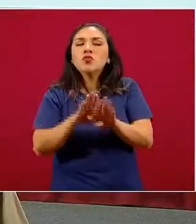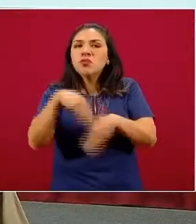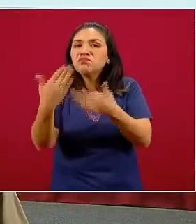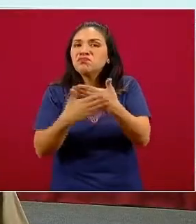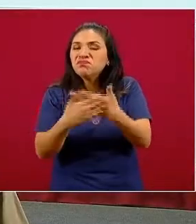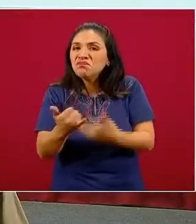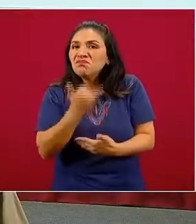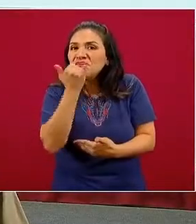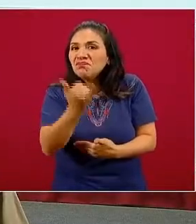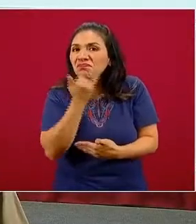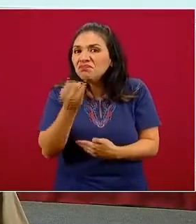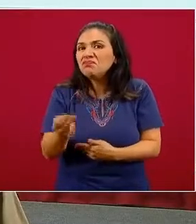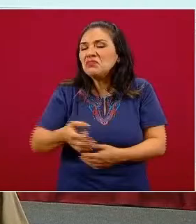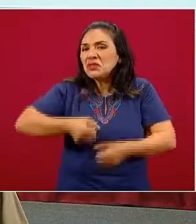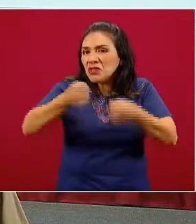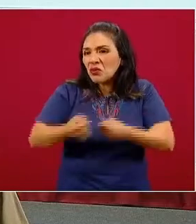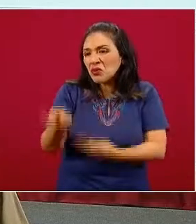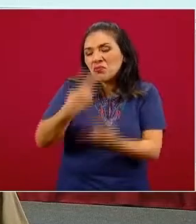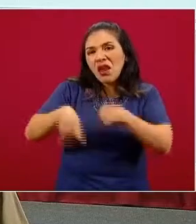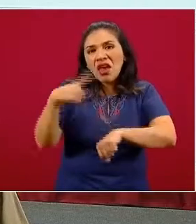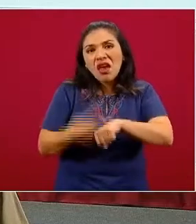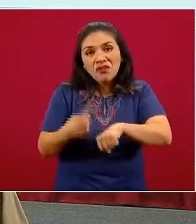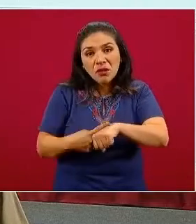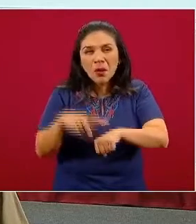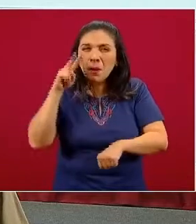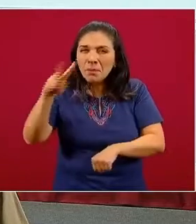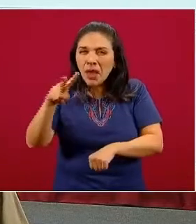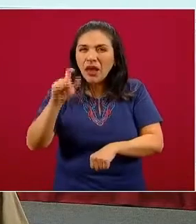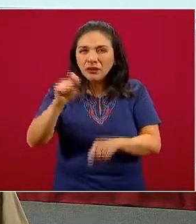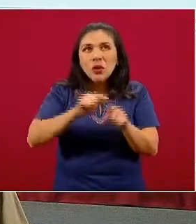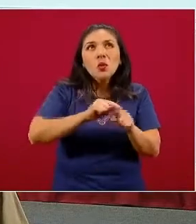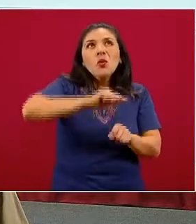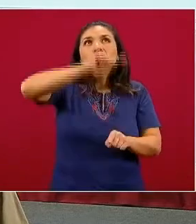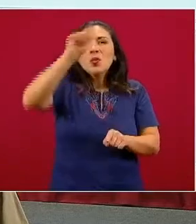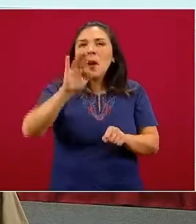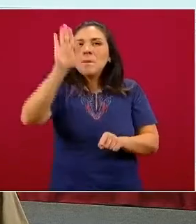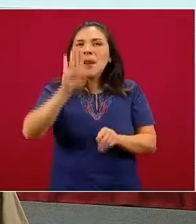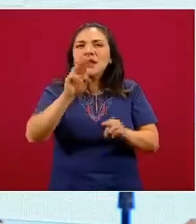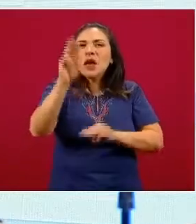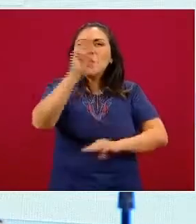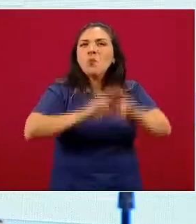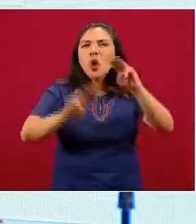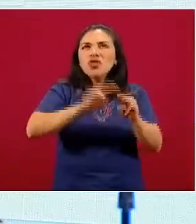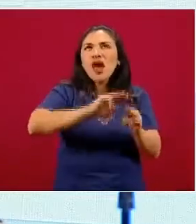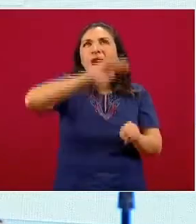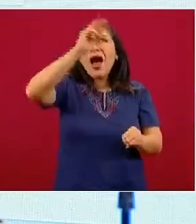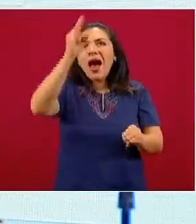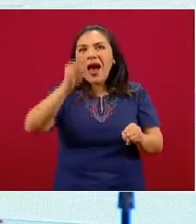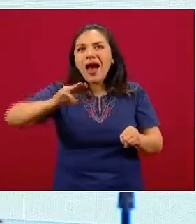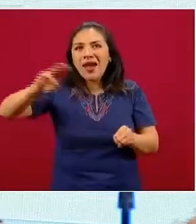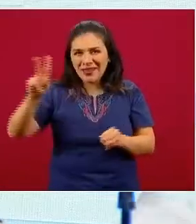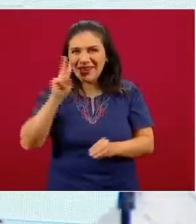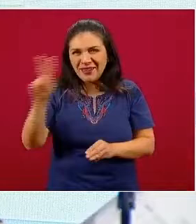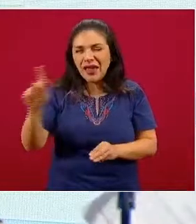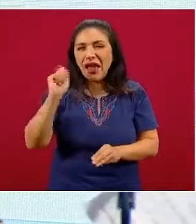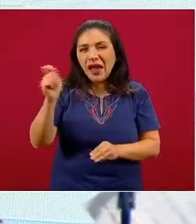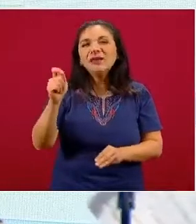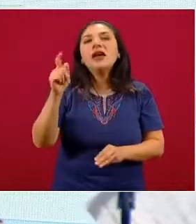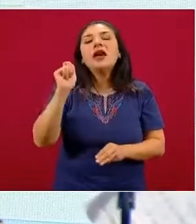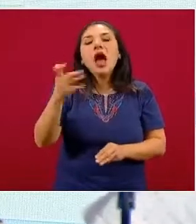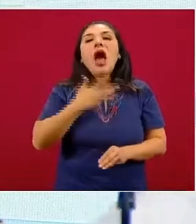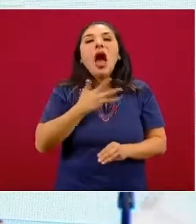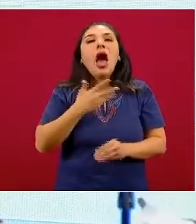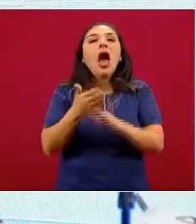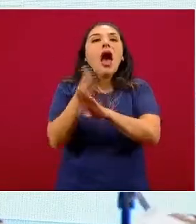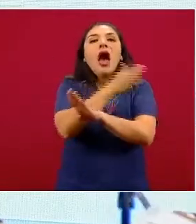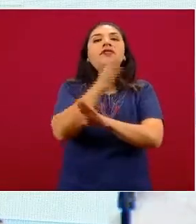Cuanto más alta es esta figura, que parece una montaña, es la curva epidémica, que muestra que llegamos a un